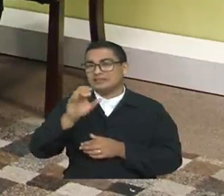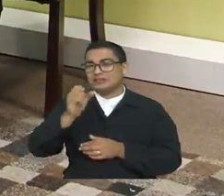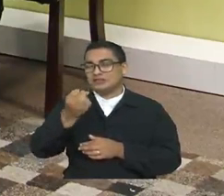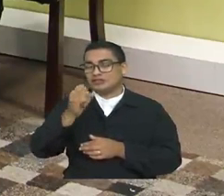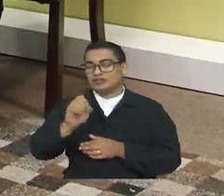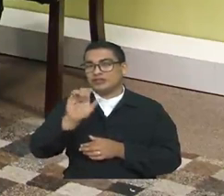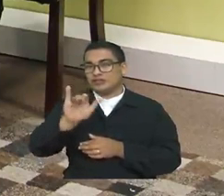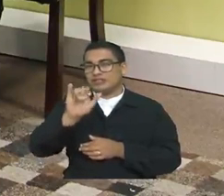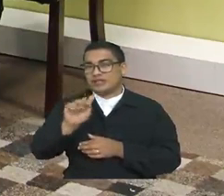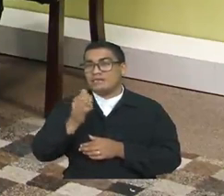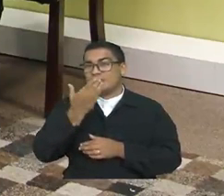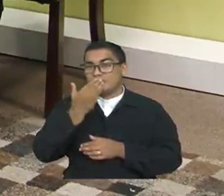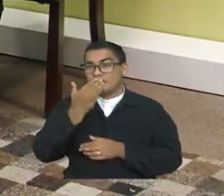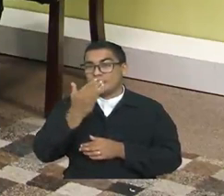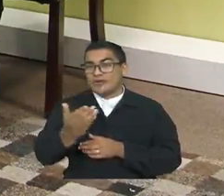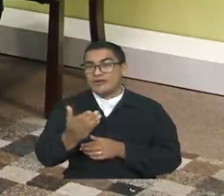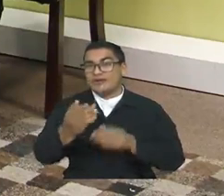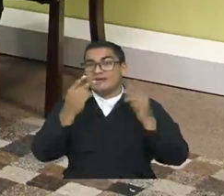la gente